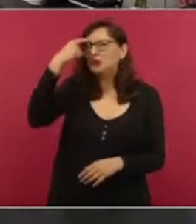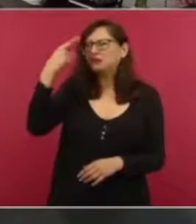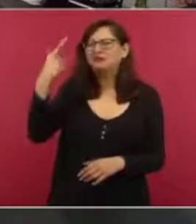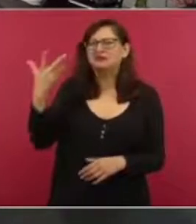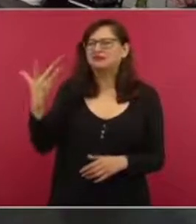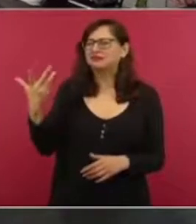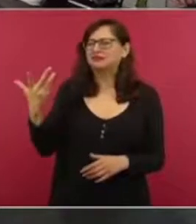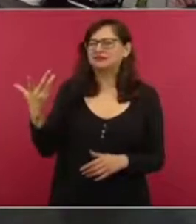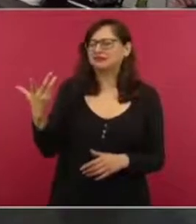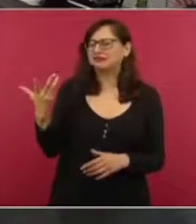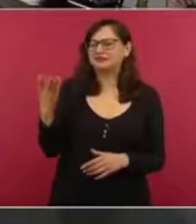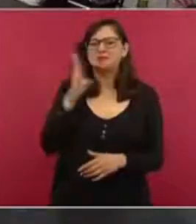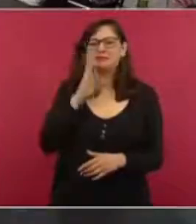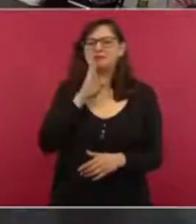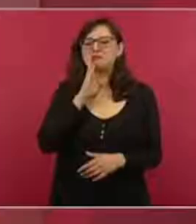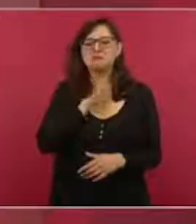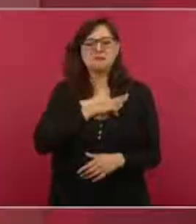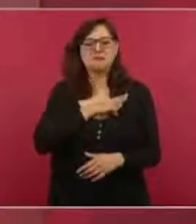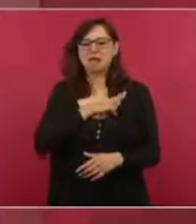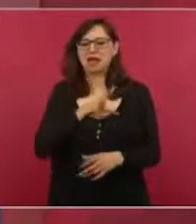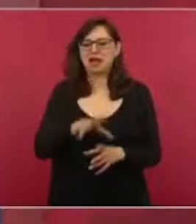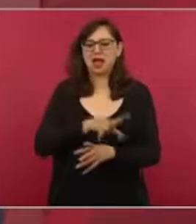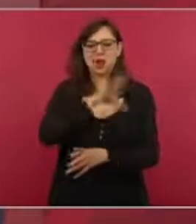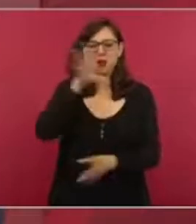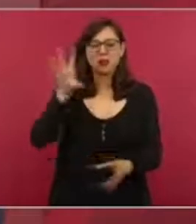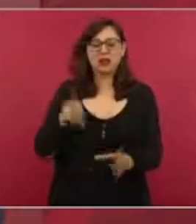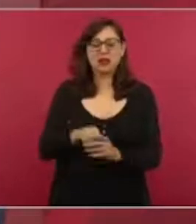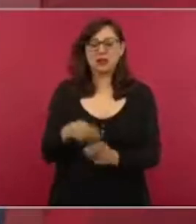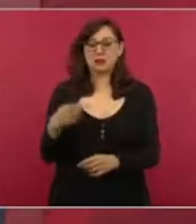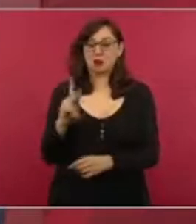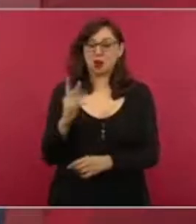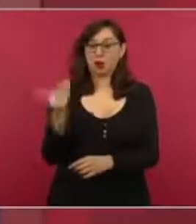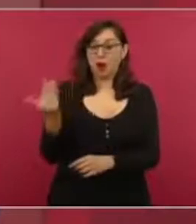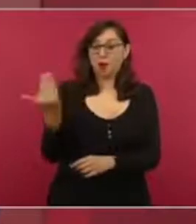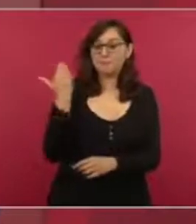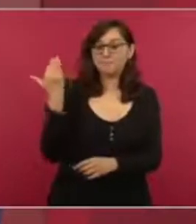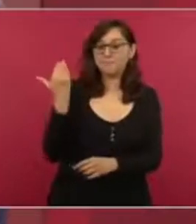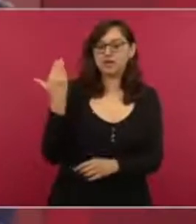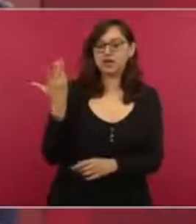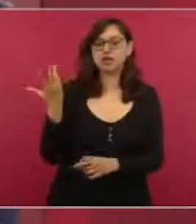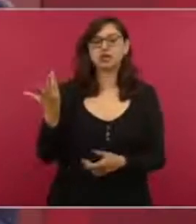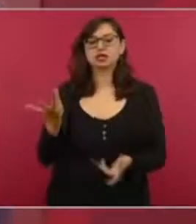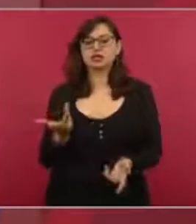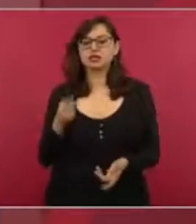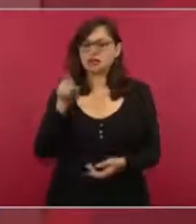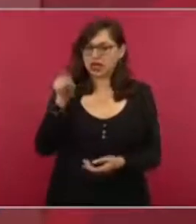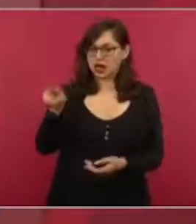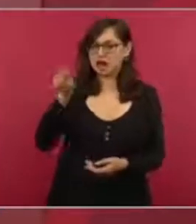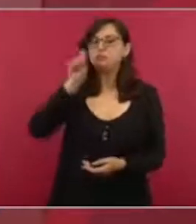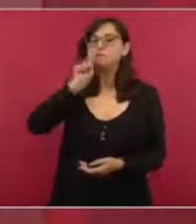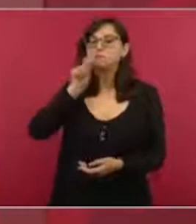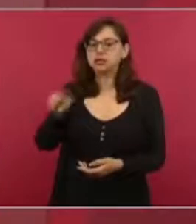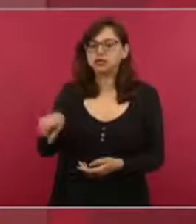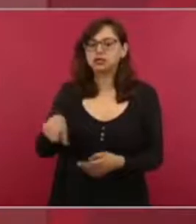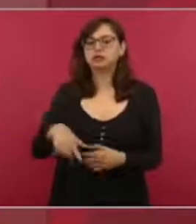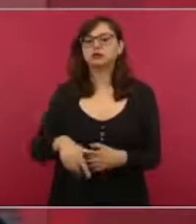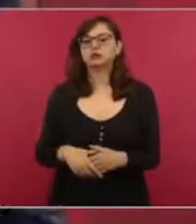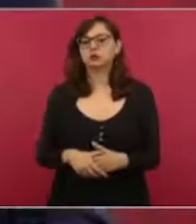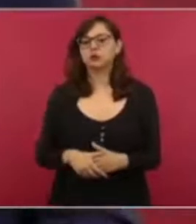terrenos. Pero ahora que una